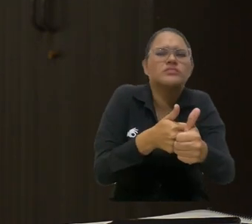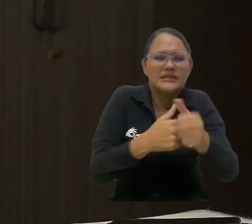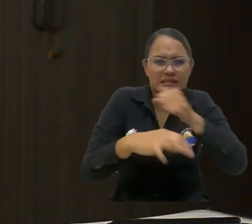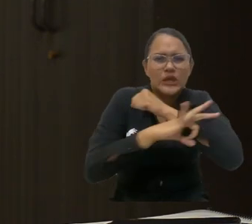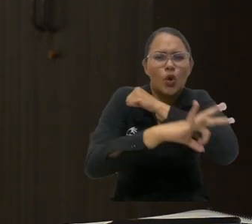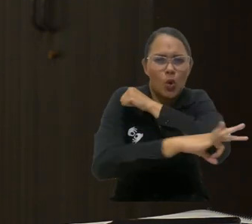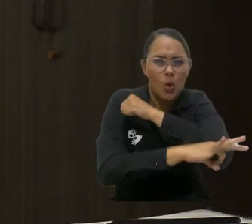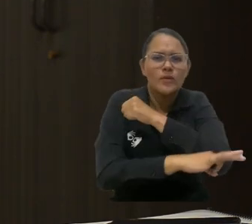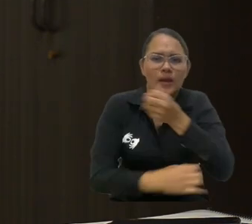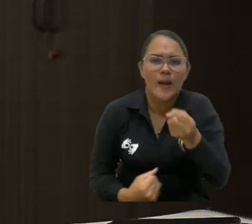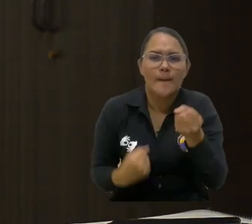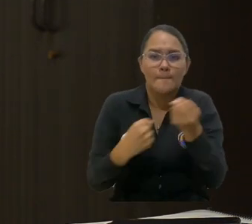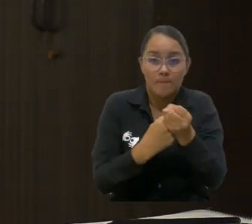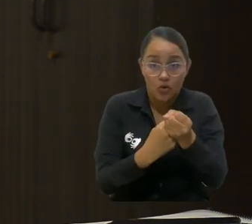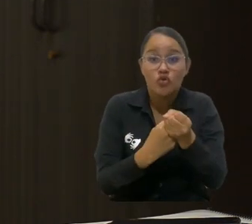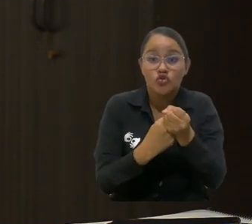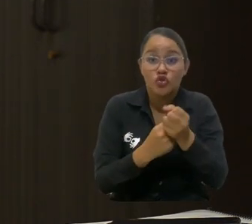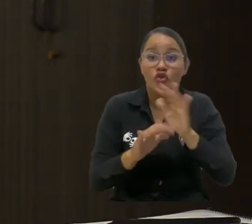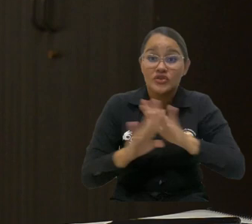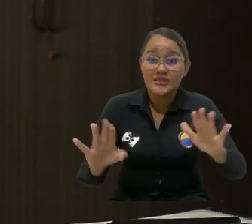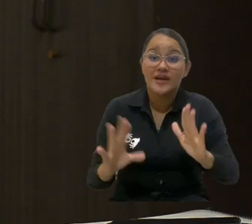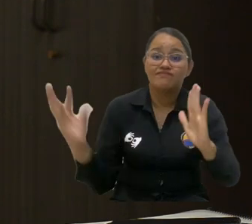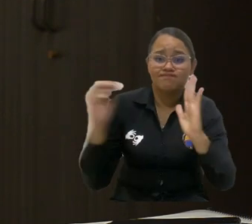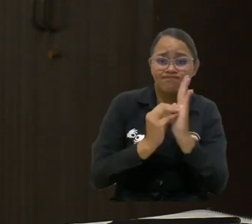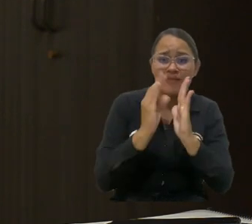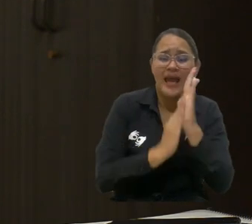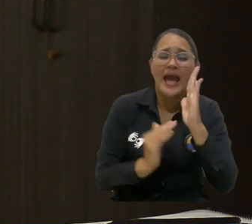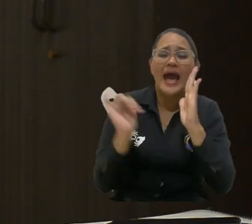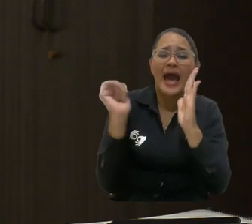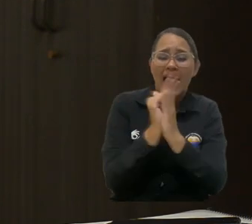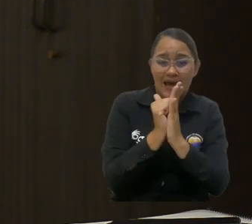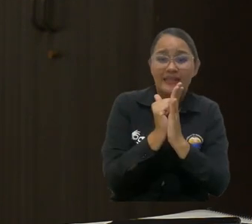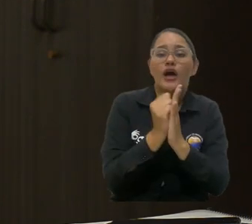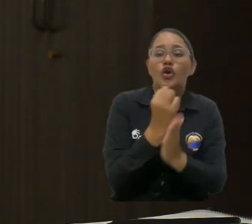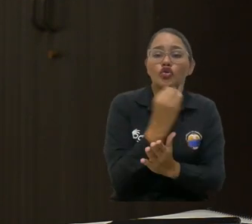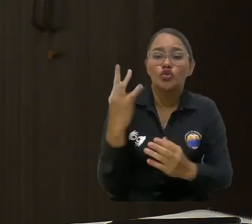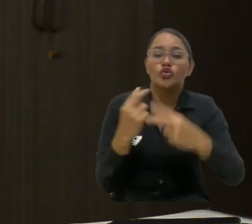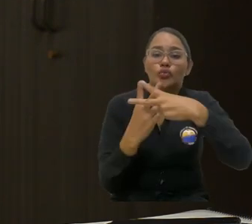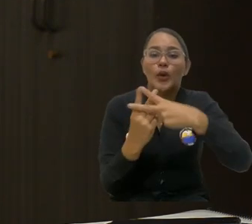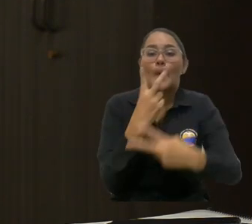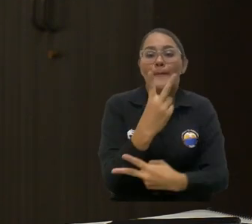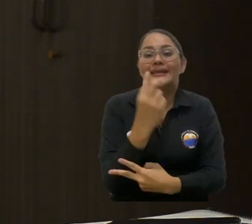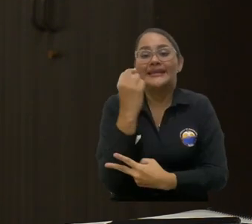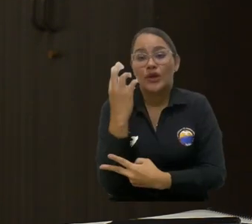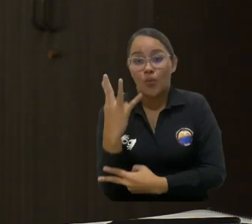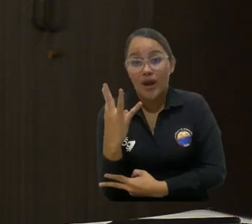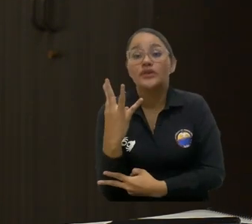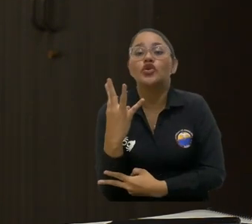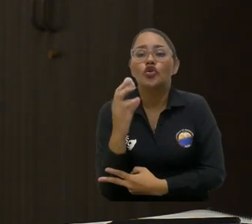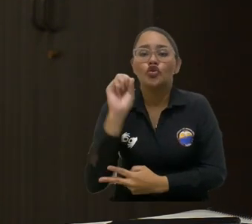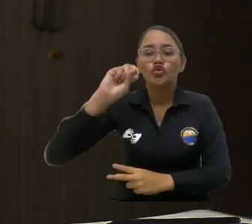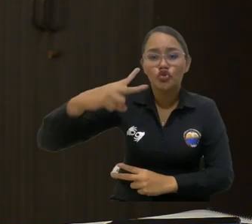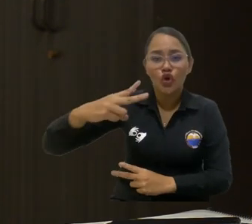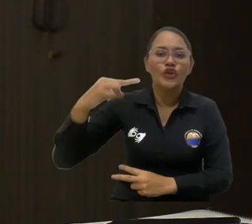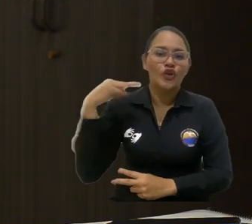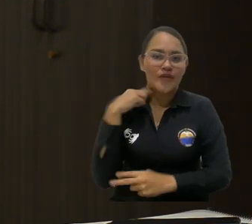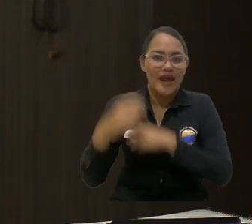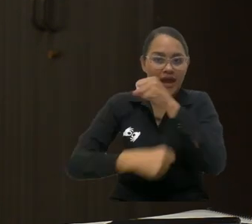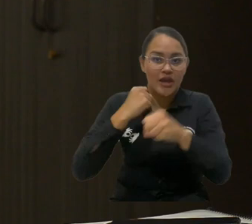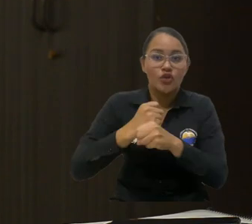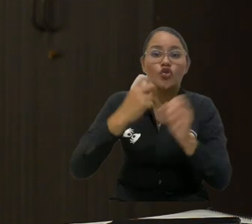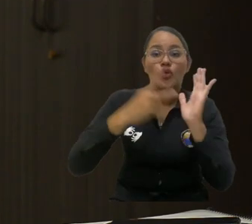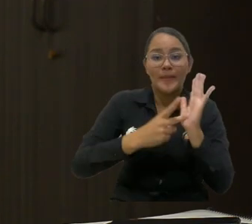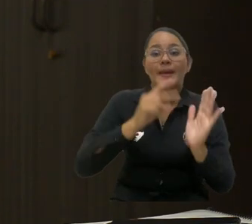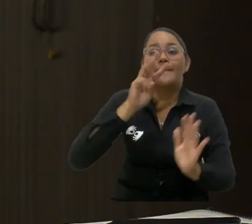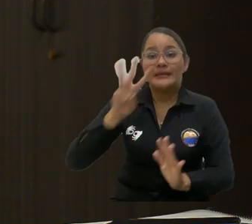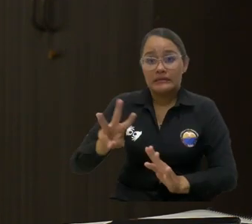órgano tomó decisión de fondo a través de acta número 24 del 2 de noviembre del 2023. Decisión